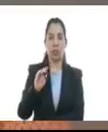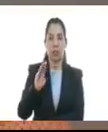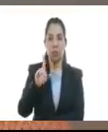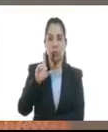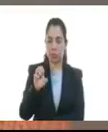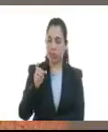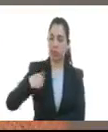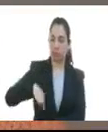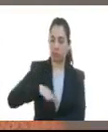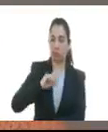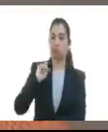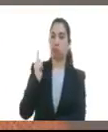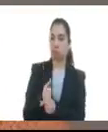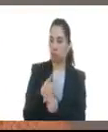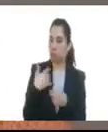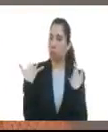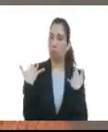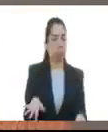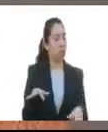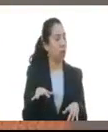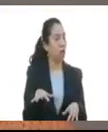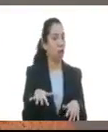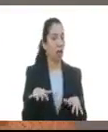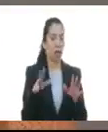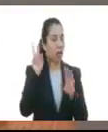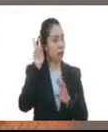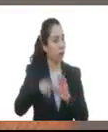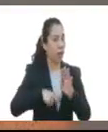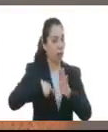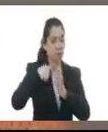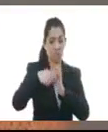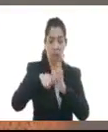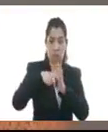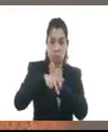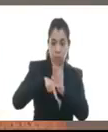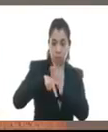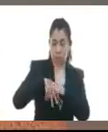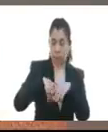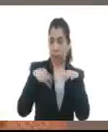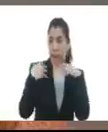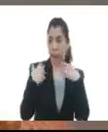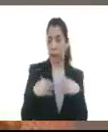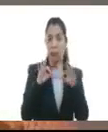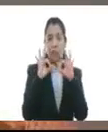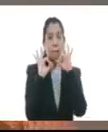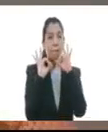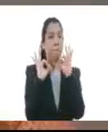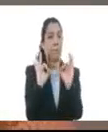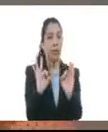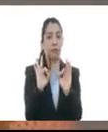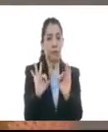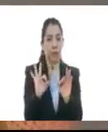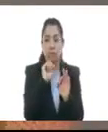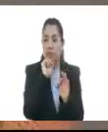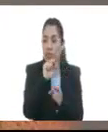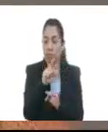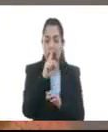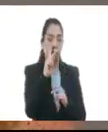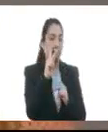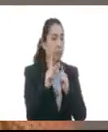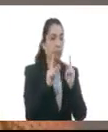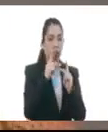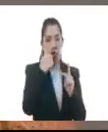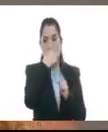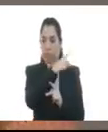una producción impecable. Incluso hacía uso de elementos para combatir la discriminación, que es pues utilizar